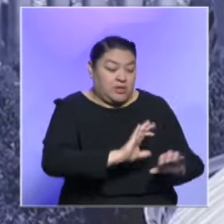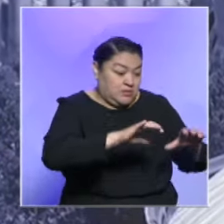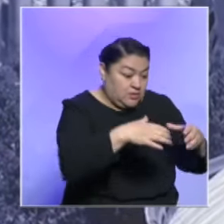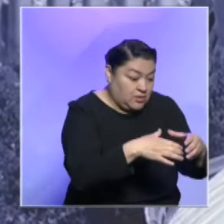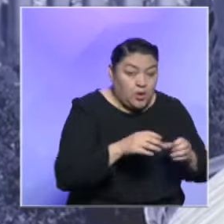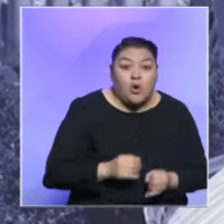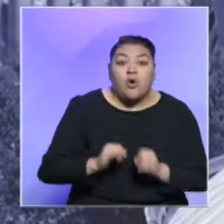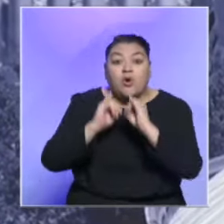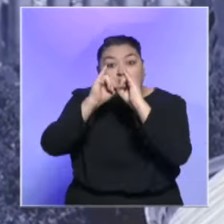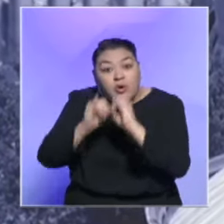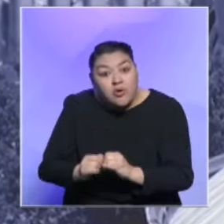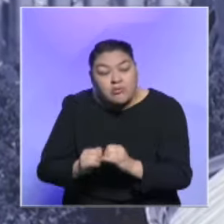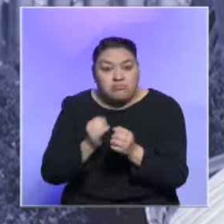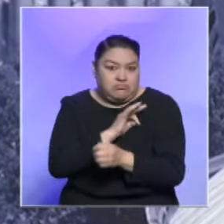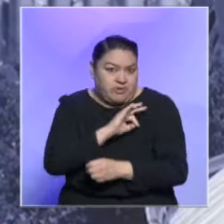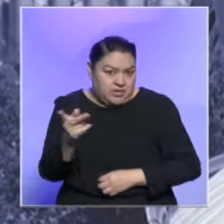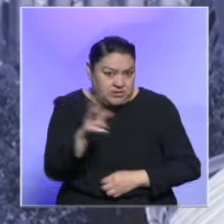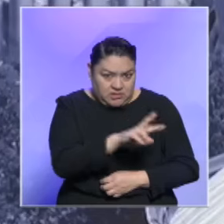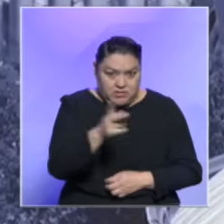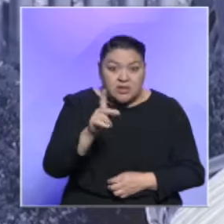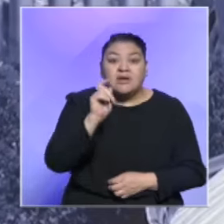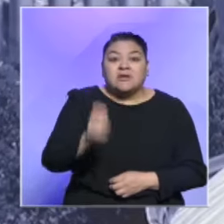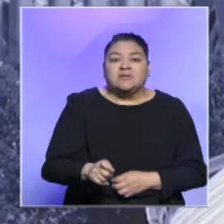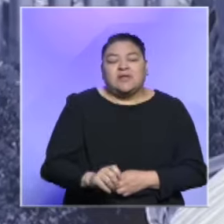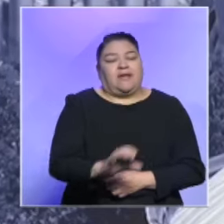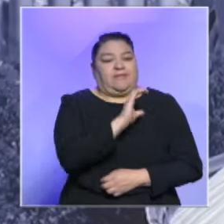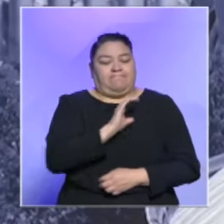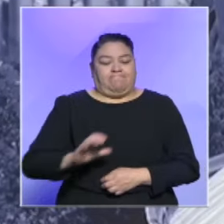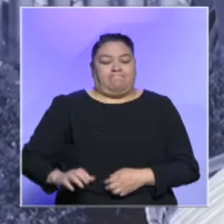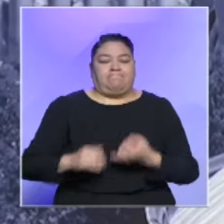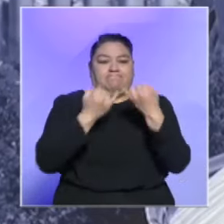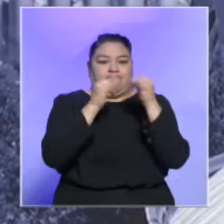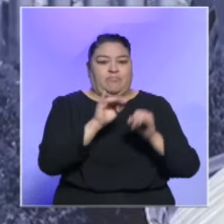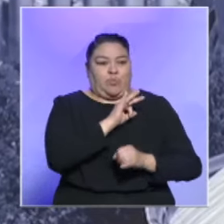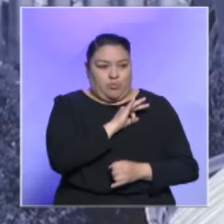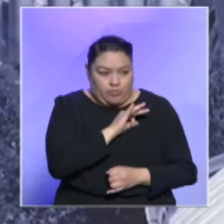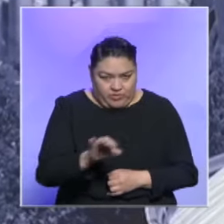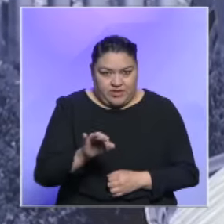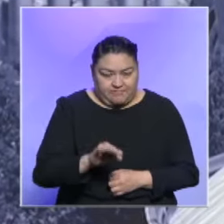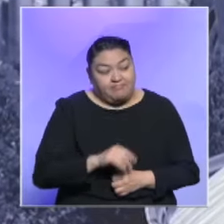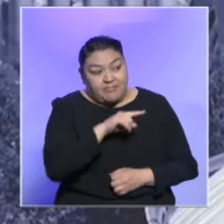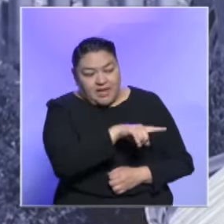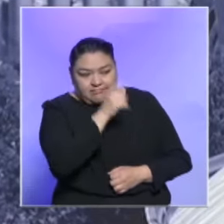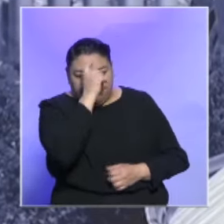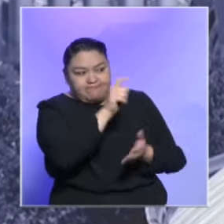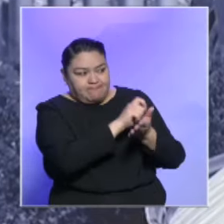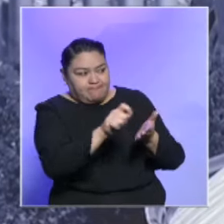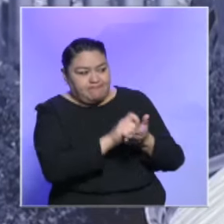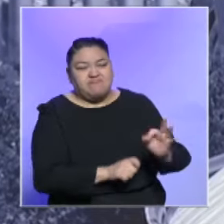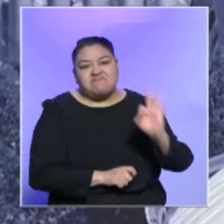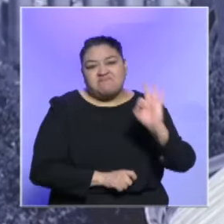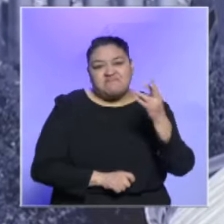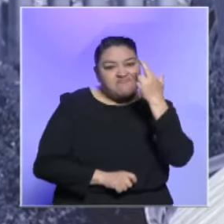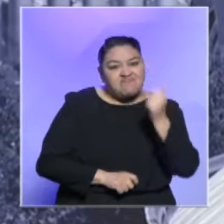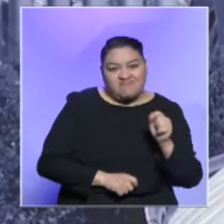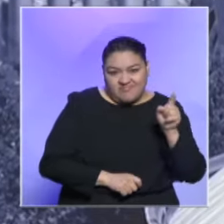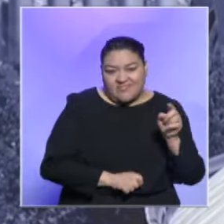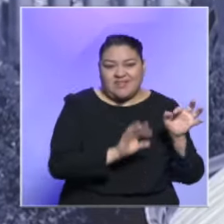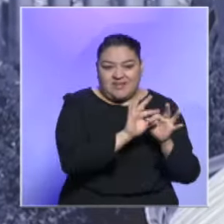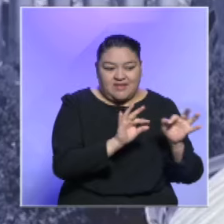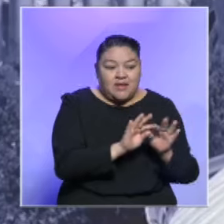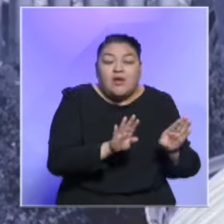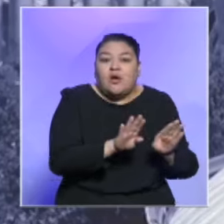tal manera que está abierta la posibilidad de las candidaturas independientes. Esto el autor, mi querido Enrique, lo entiende muy bien. Plantea cuáles son las